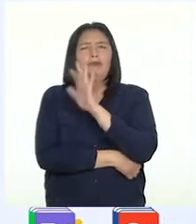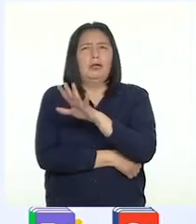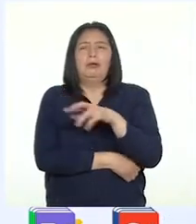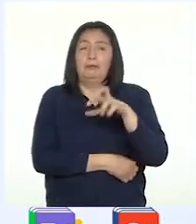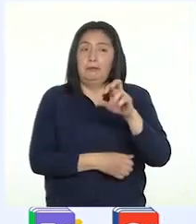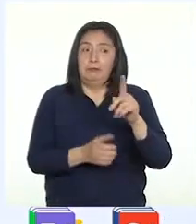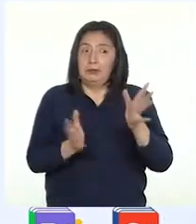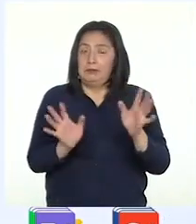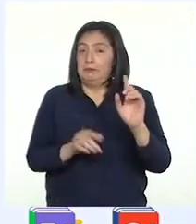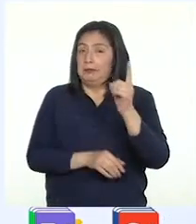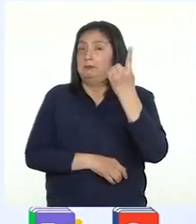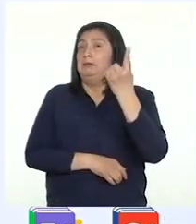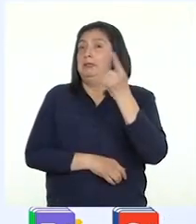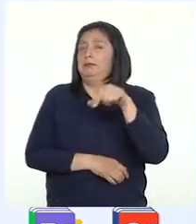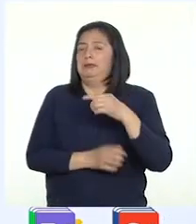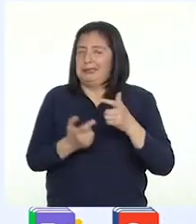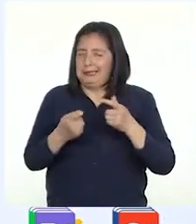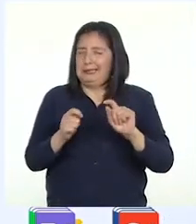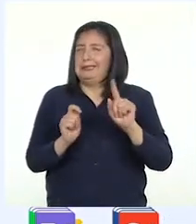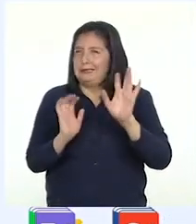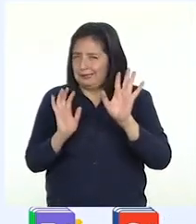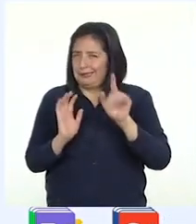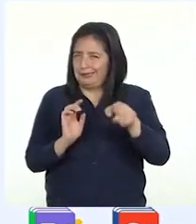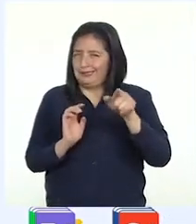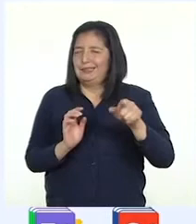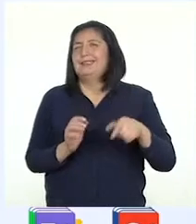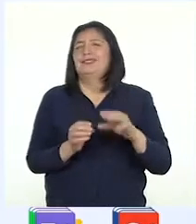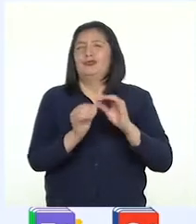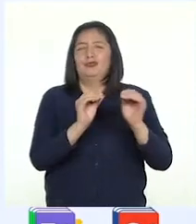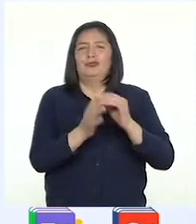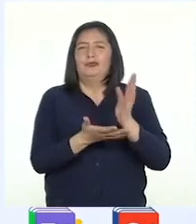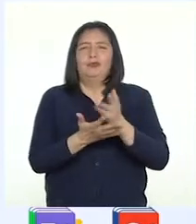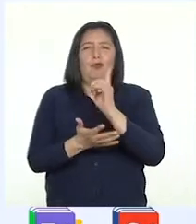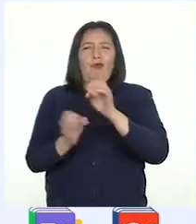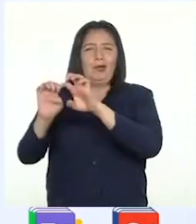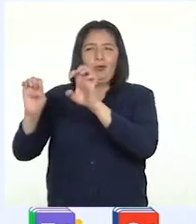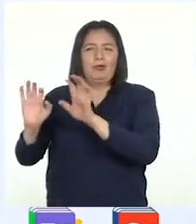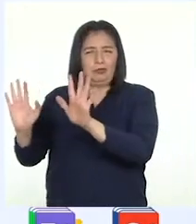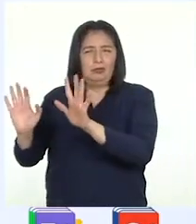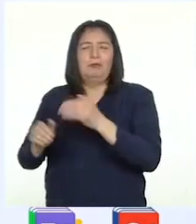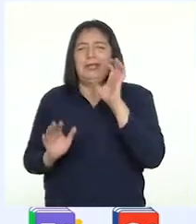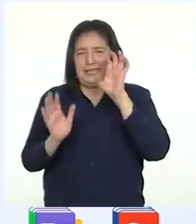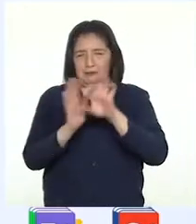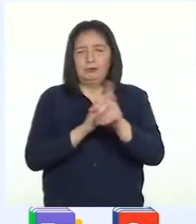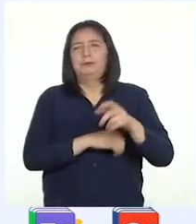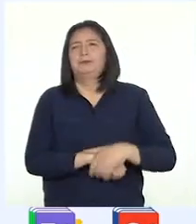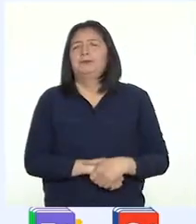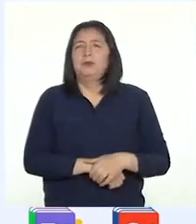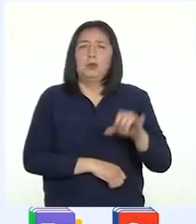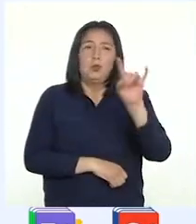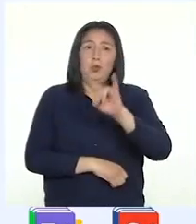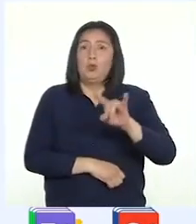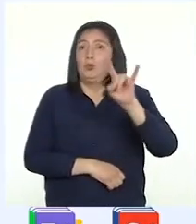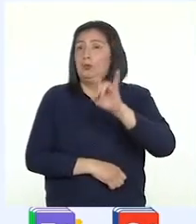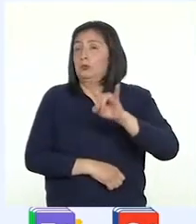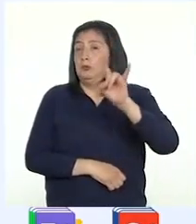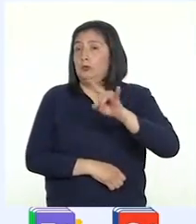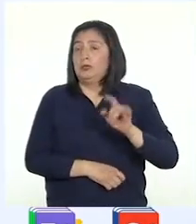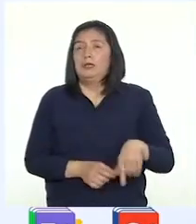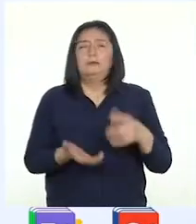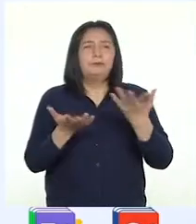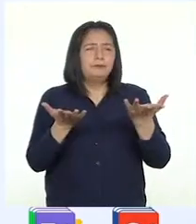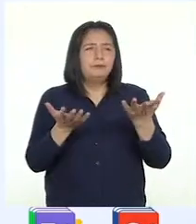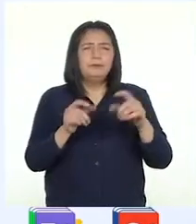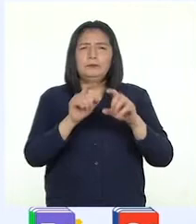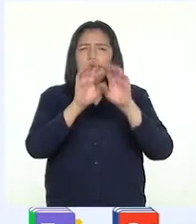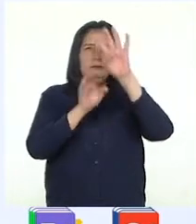Patty, primero vamos a intentar resolver este problema sin ecuaciones. Por ejemplo, usando una tabla